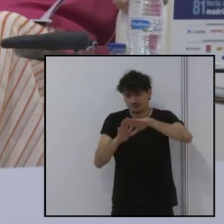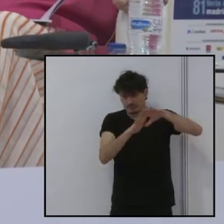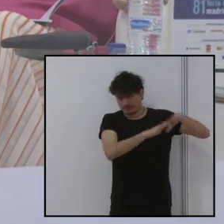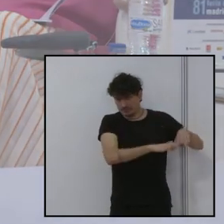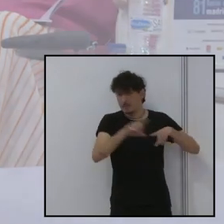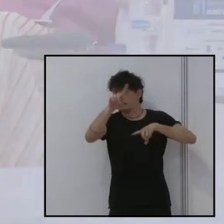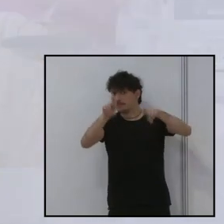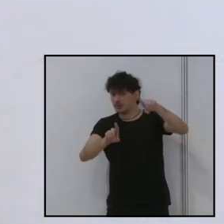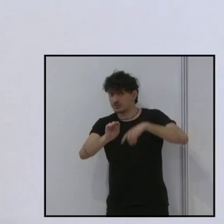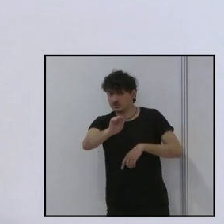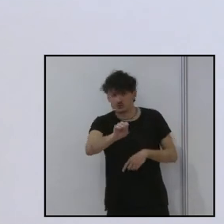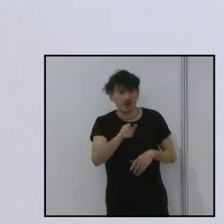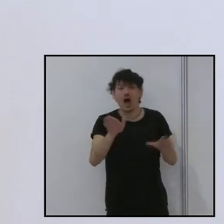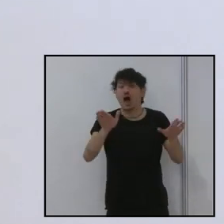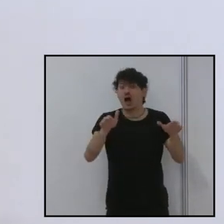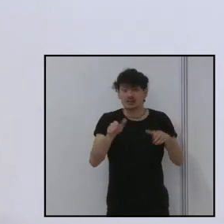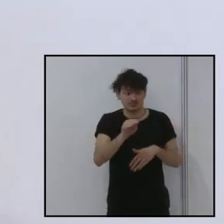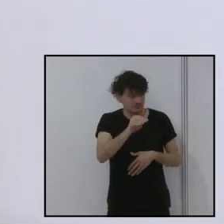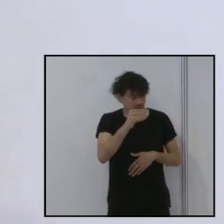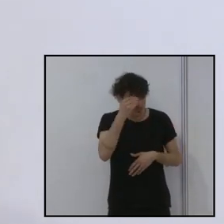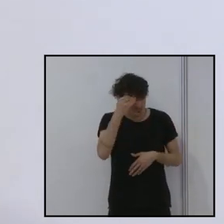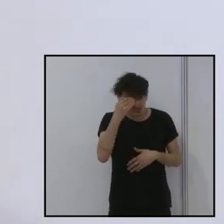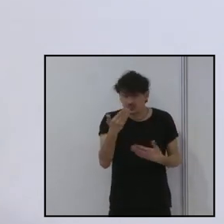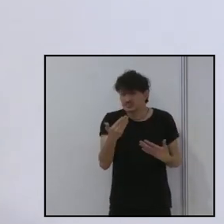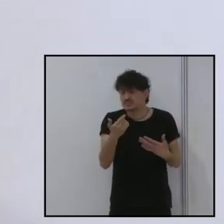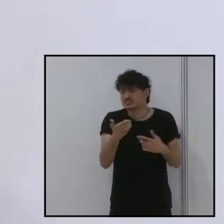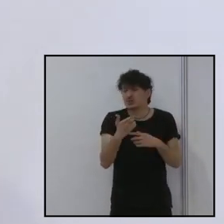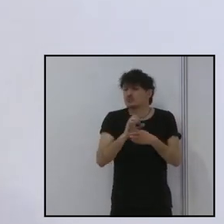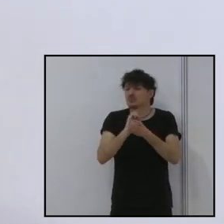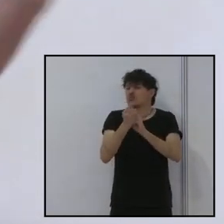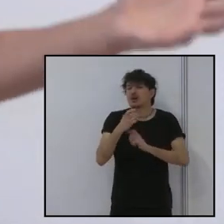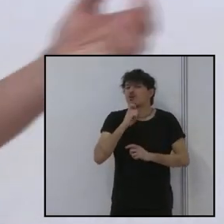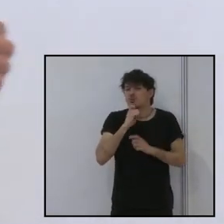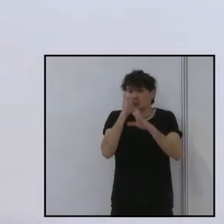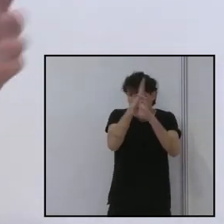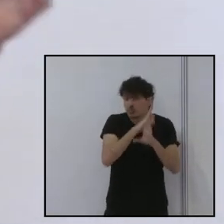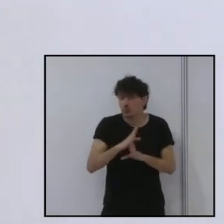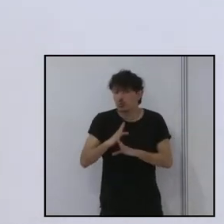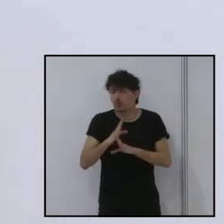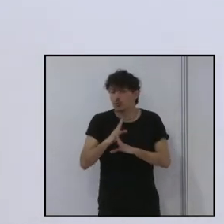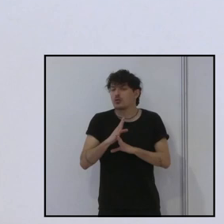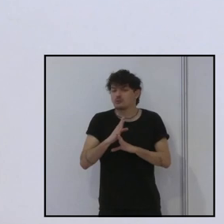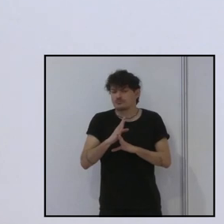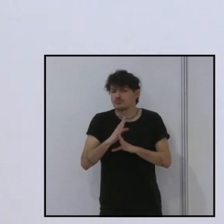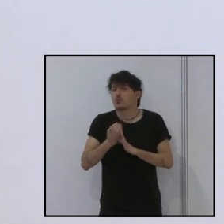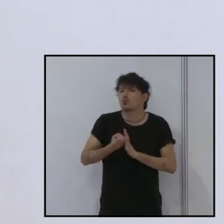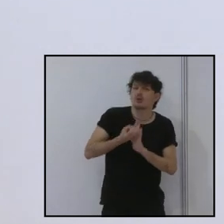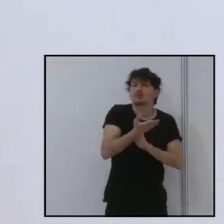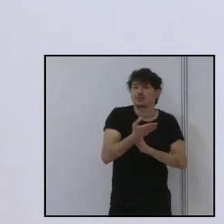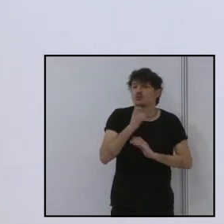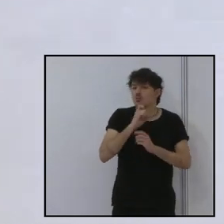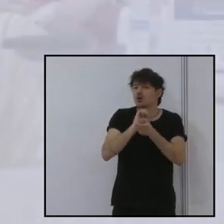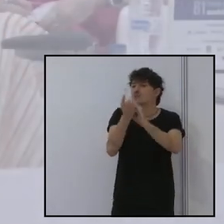Ángel, que deberíamos hacer para cambiar esto de esconderlo? Tengo un trastorno físico y lo digo, tengo un trastorno mental y lo escondo.